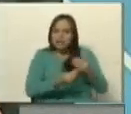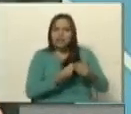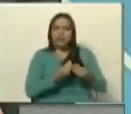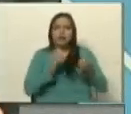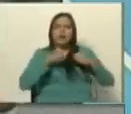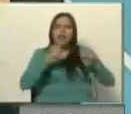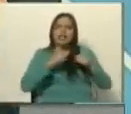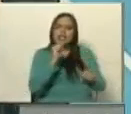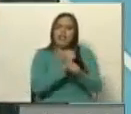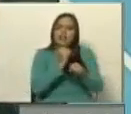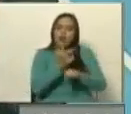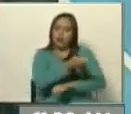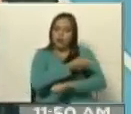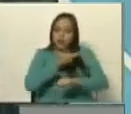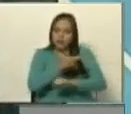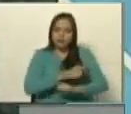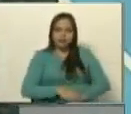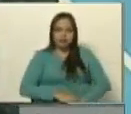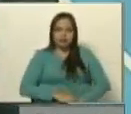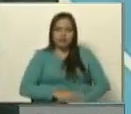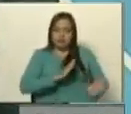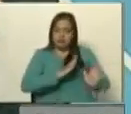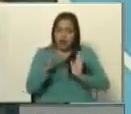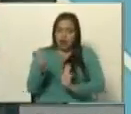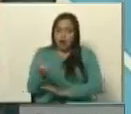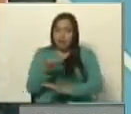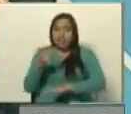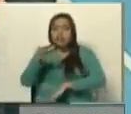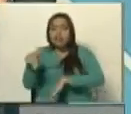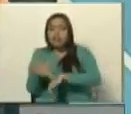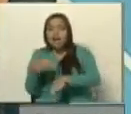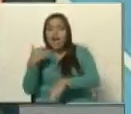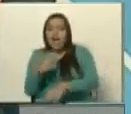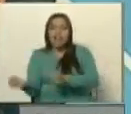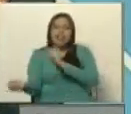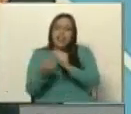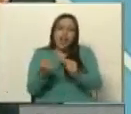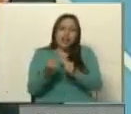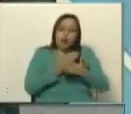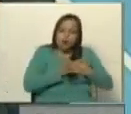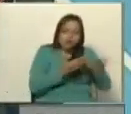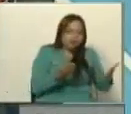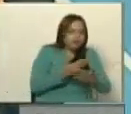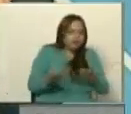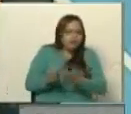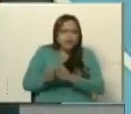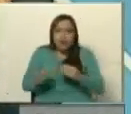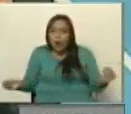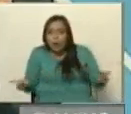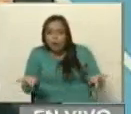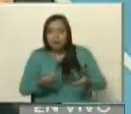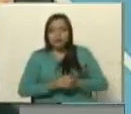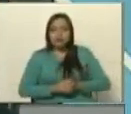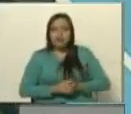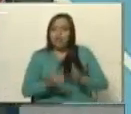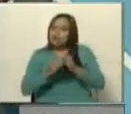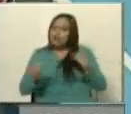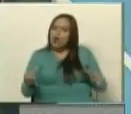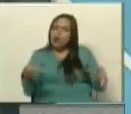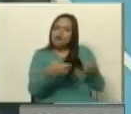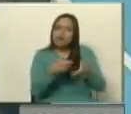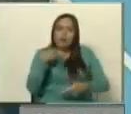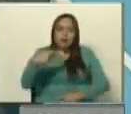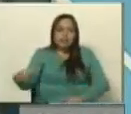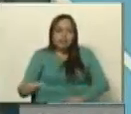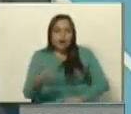de gestión de gobierno. El gobierno nacional tiene un diálogo con todos esos actores, con todos esos grupos políticos,